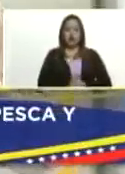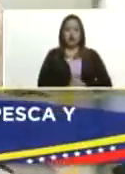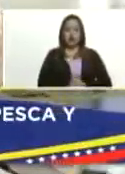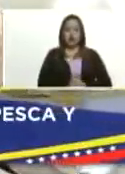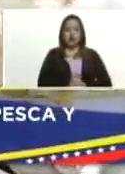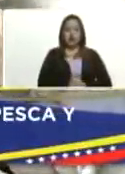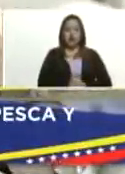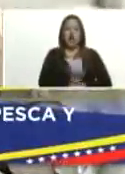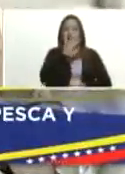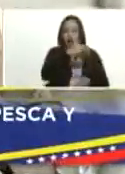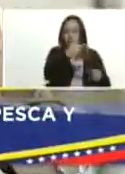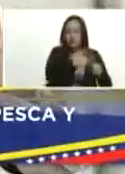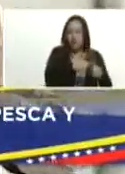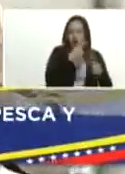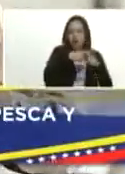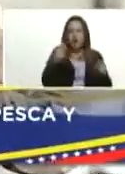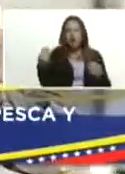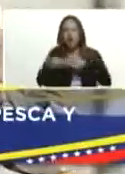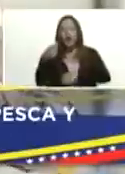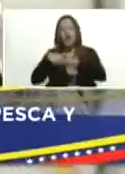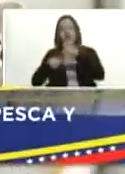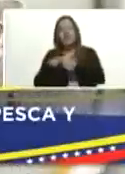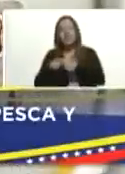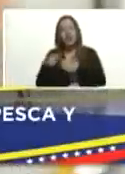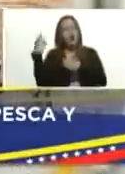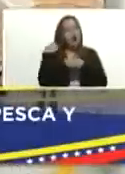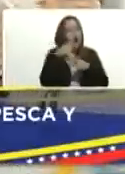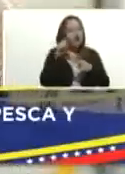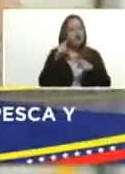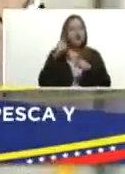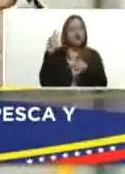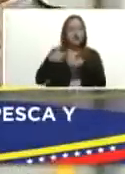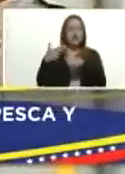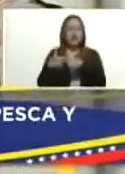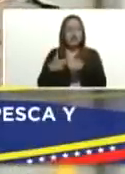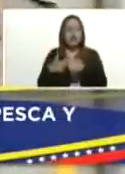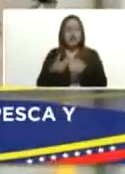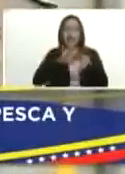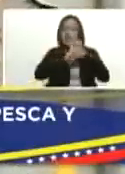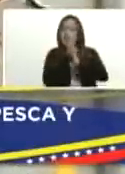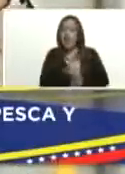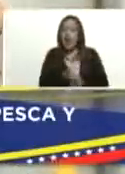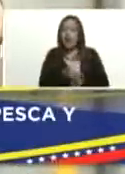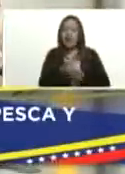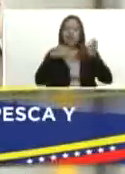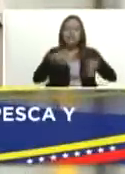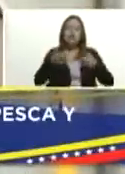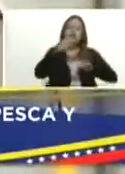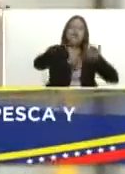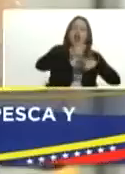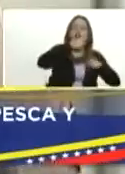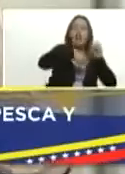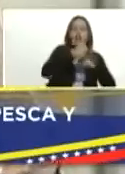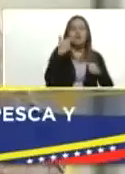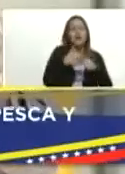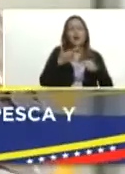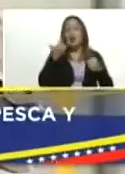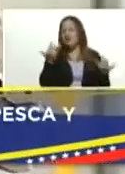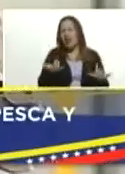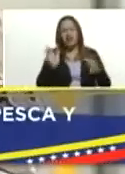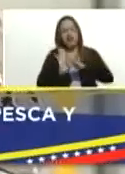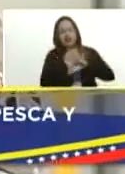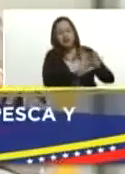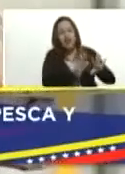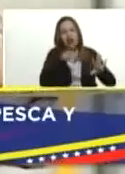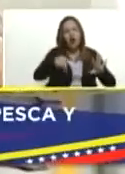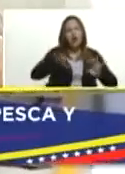postpetrolero, un país que rompa con la dependencia de la renta petrolera, un